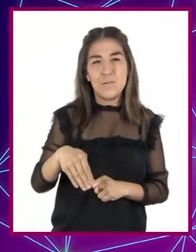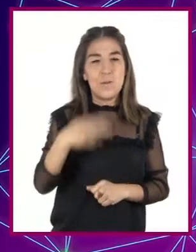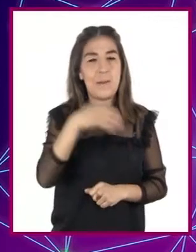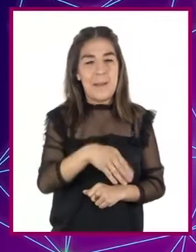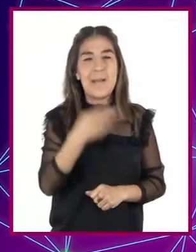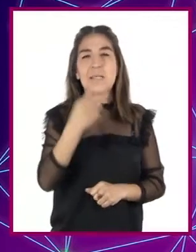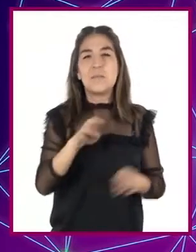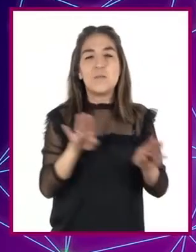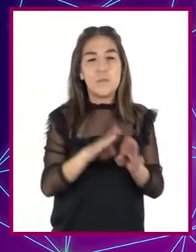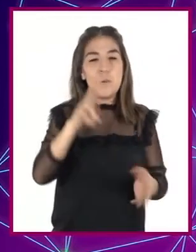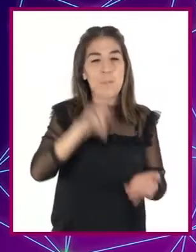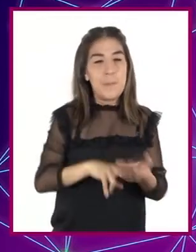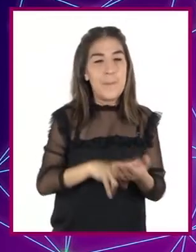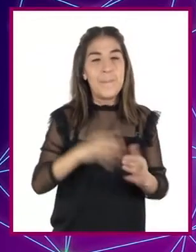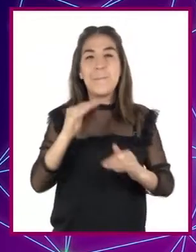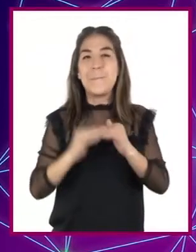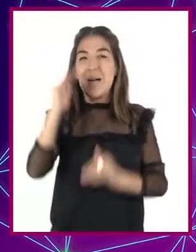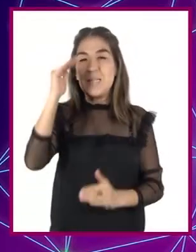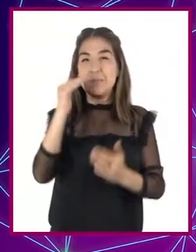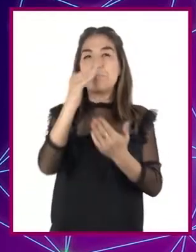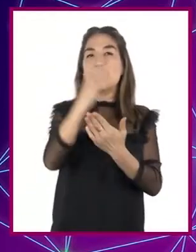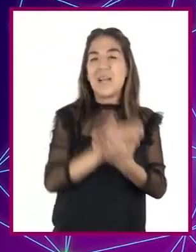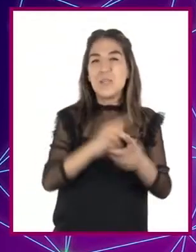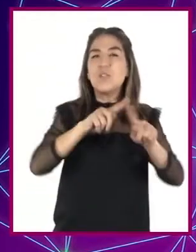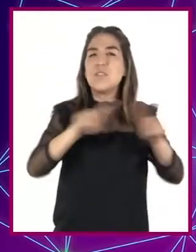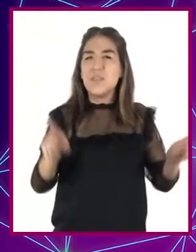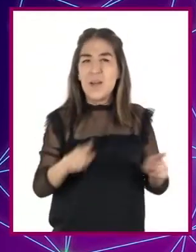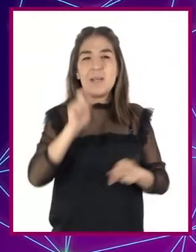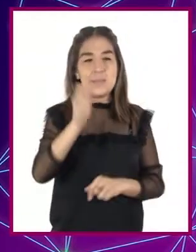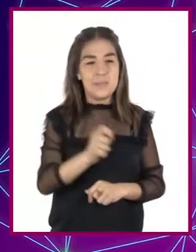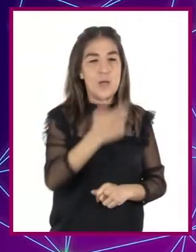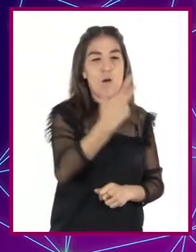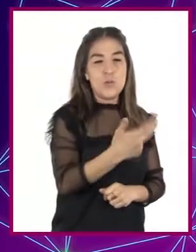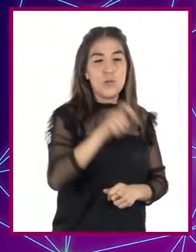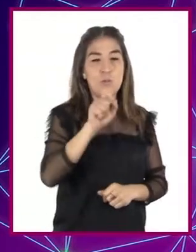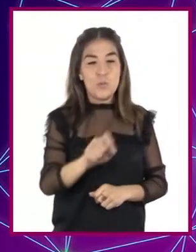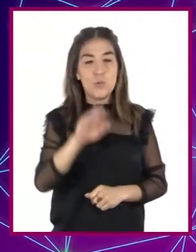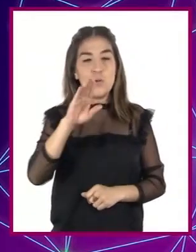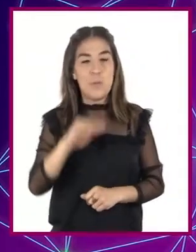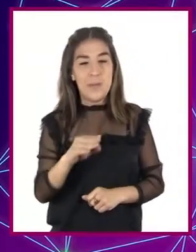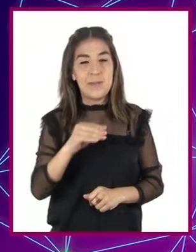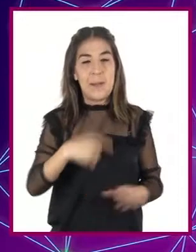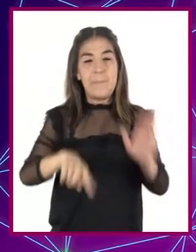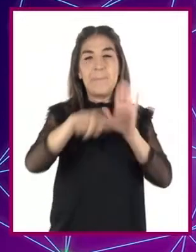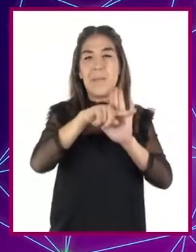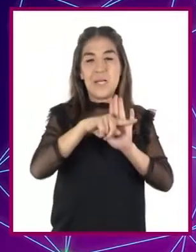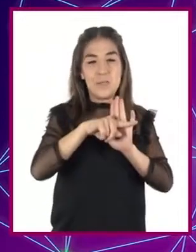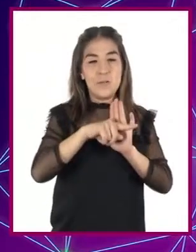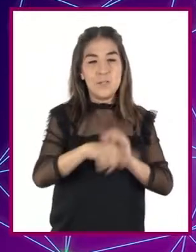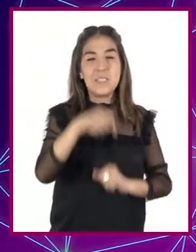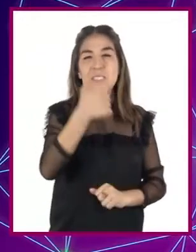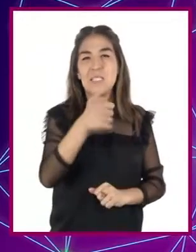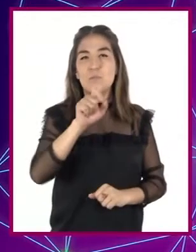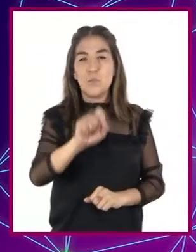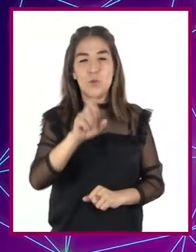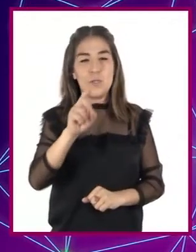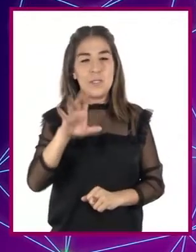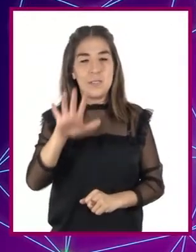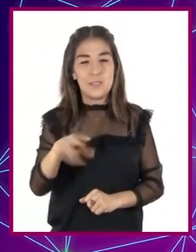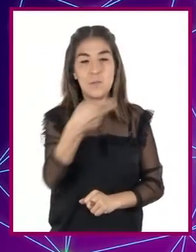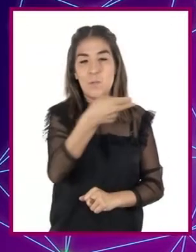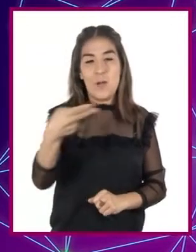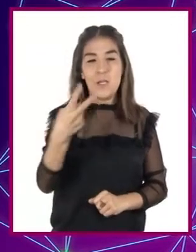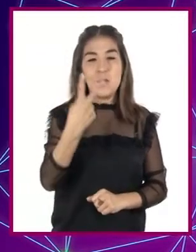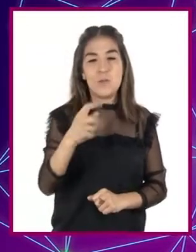valor mayor y el menor, es decir, 8.90 menos 6.35, es igual